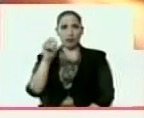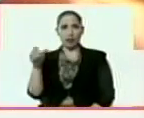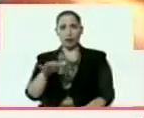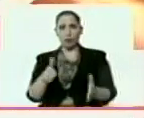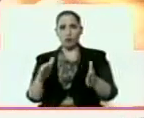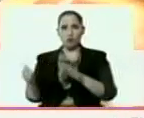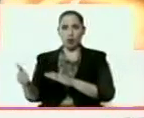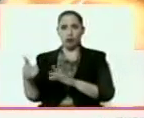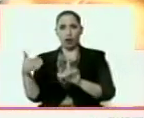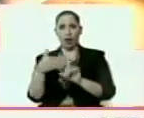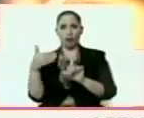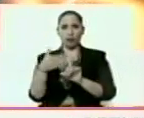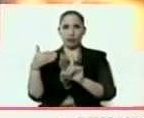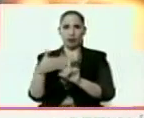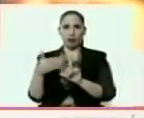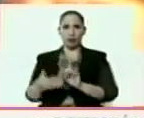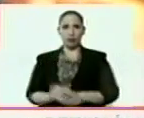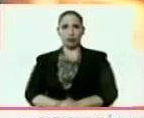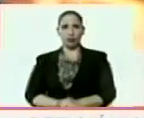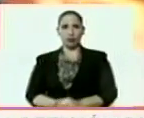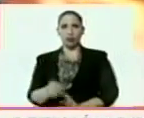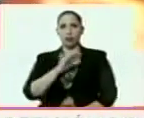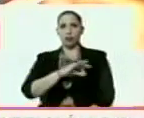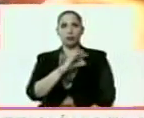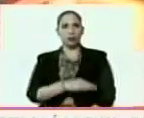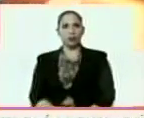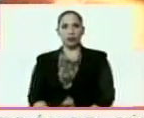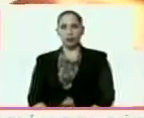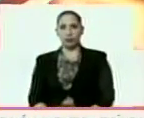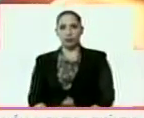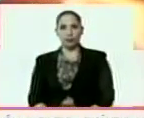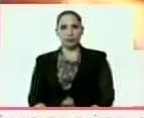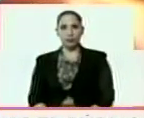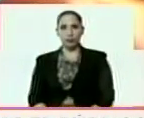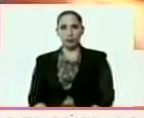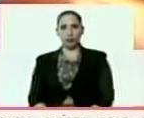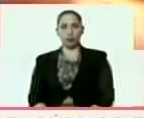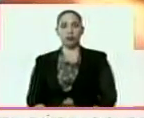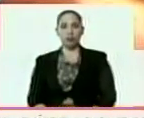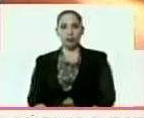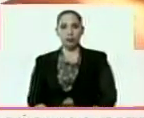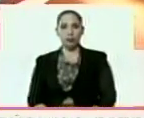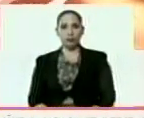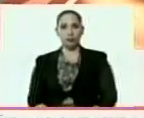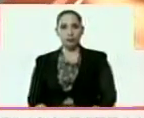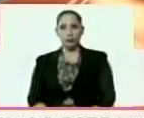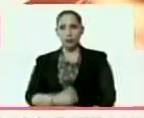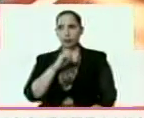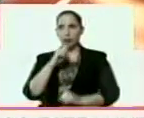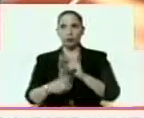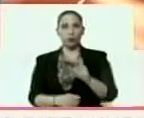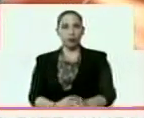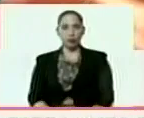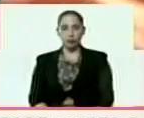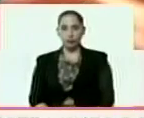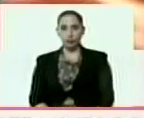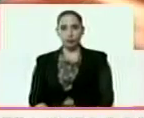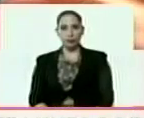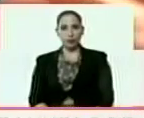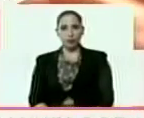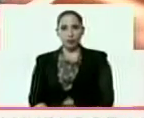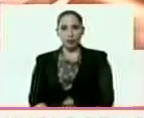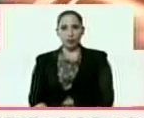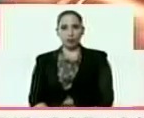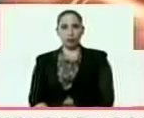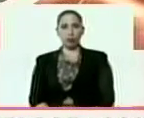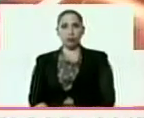en ataques, en una sociedad que demuestra que hay sectores enfermos de odio, y ese odio han pretendido inocularlo también